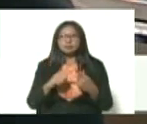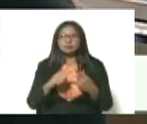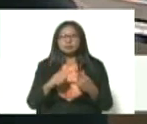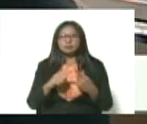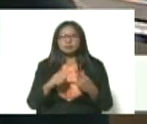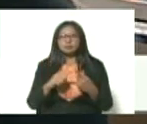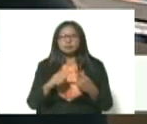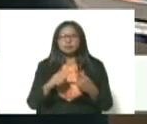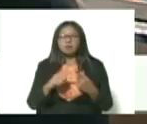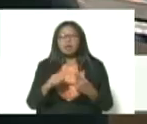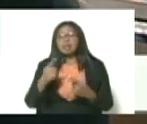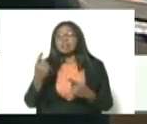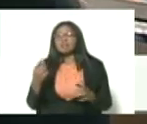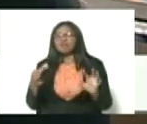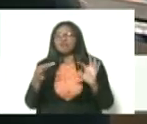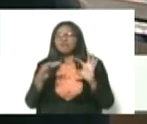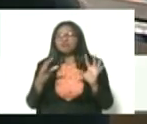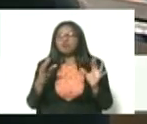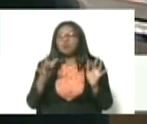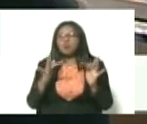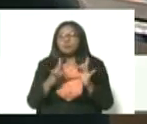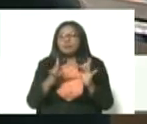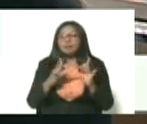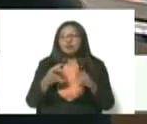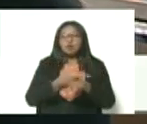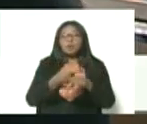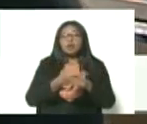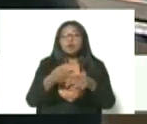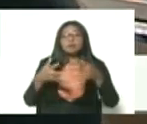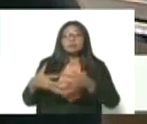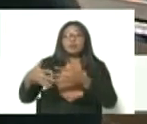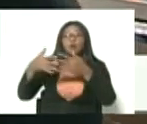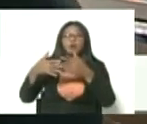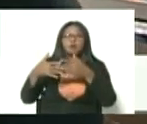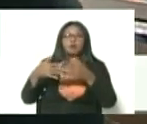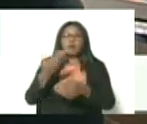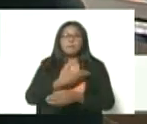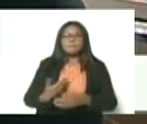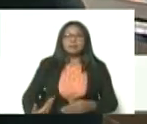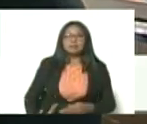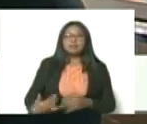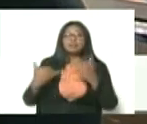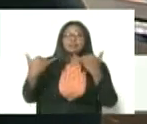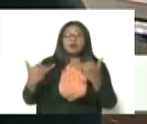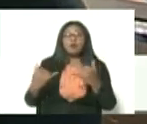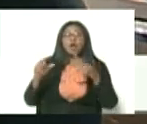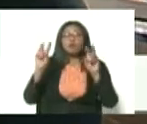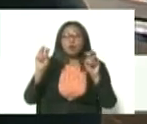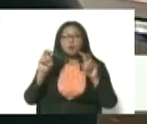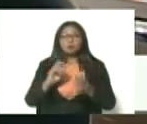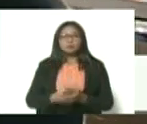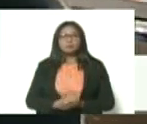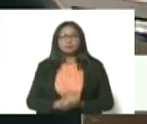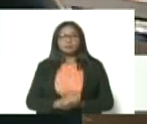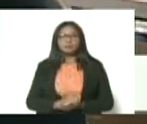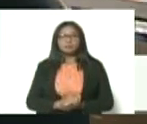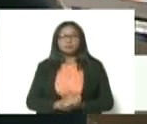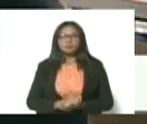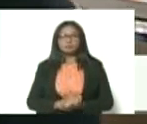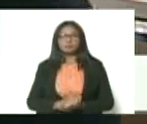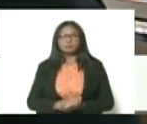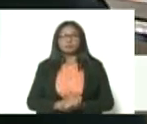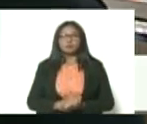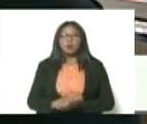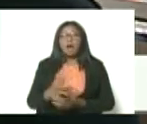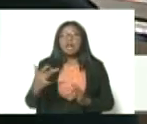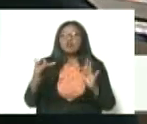respecto a la relación con el gobierno de Estados Unidos y el presidente electo John Biden, ¿ha habido algún